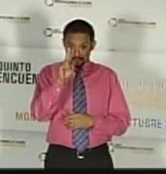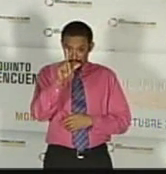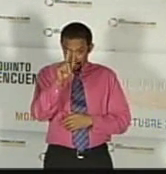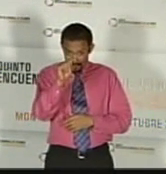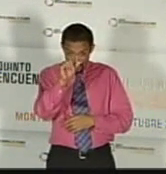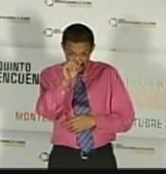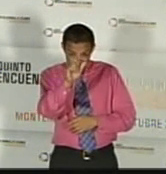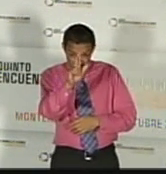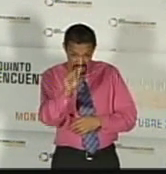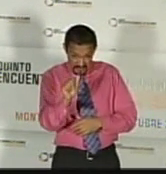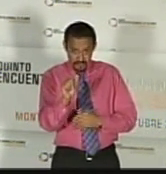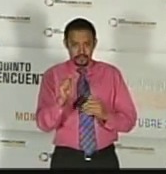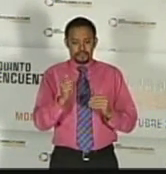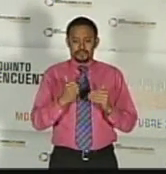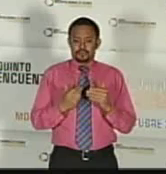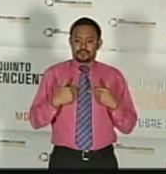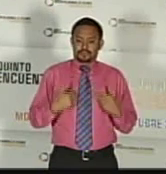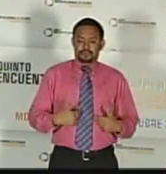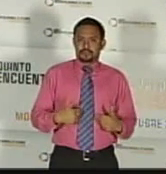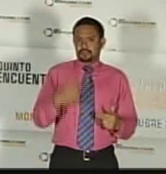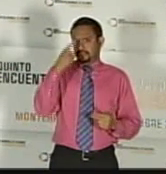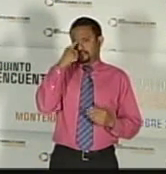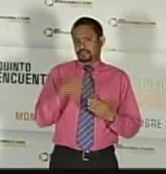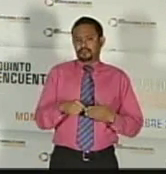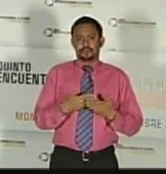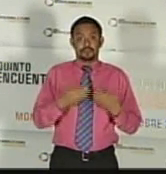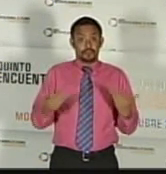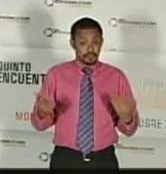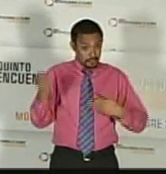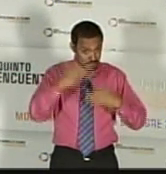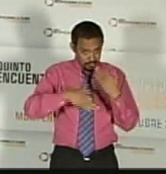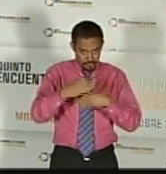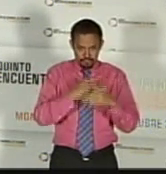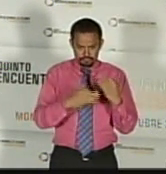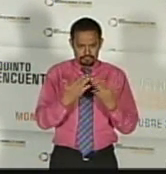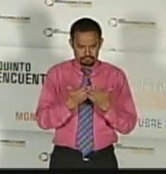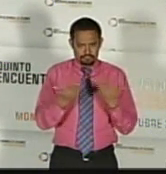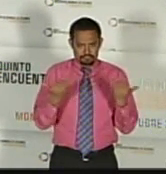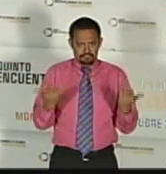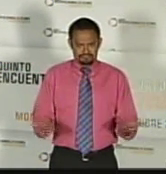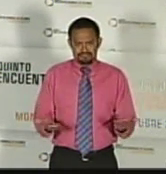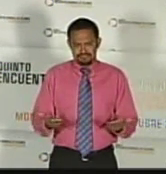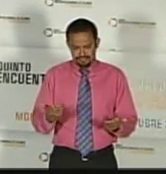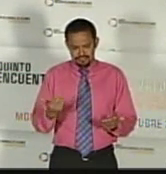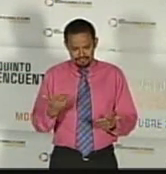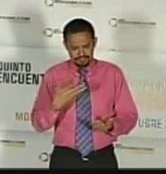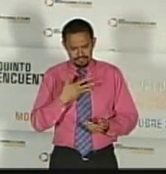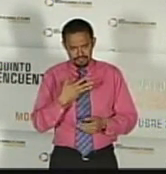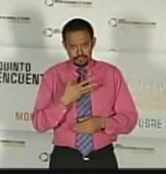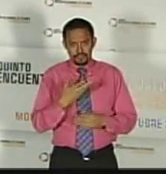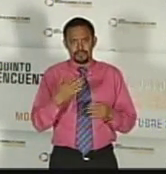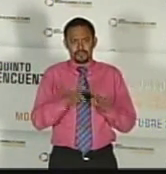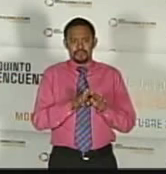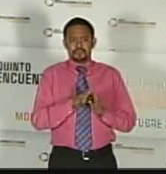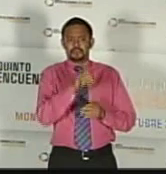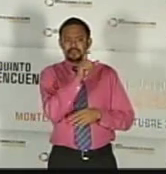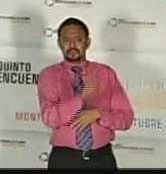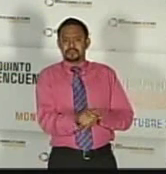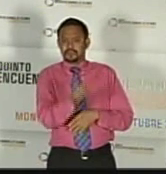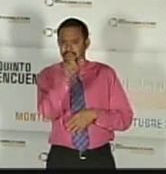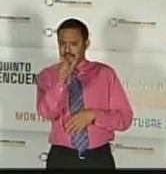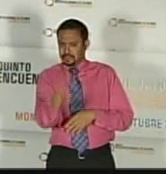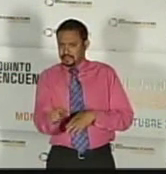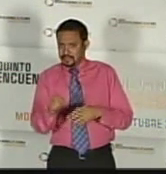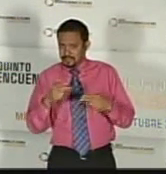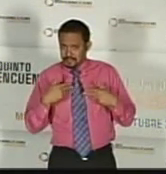ultrahumanidad, que yo creo que todos nosotros lo somos ahora, él se refería al tipo de ser humano